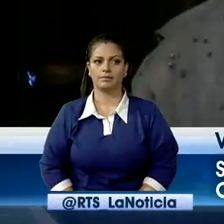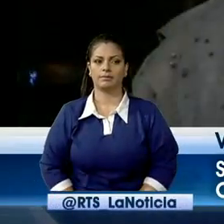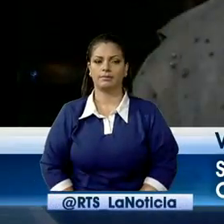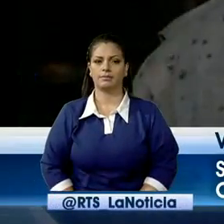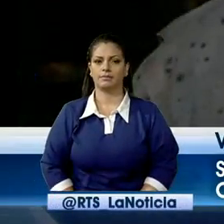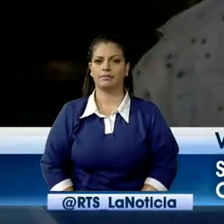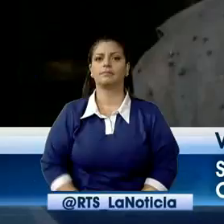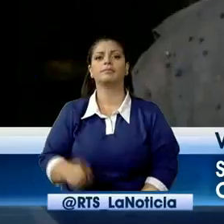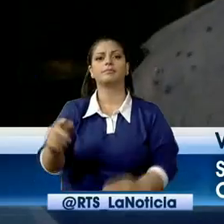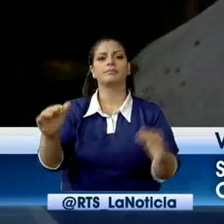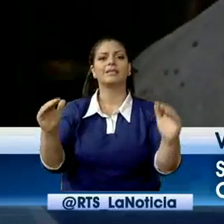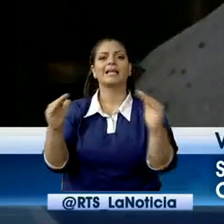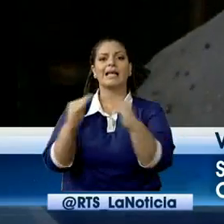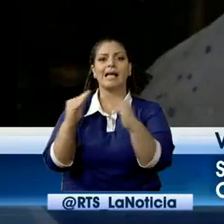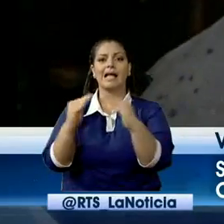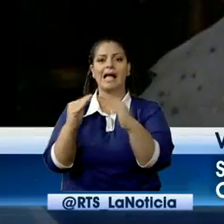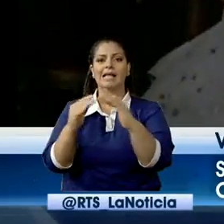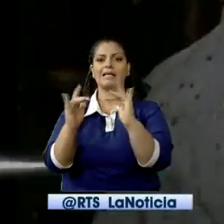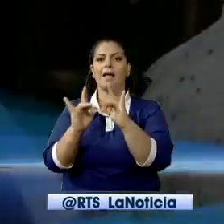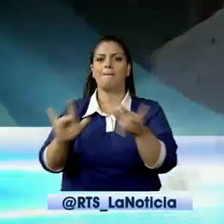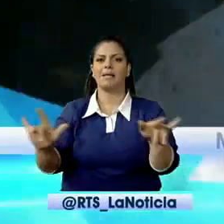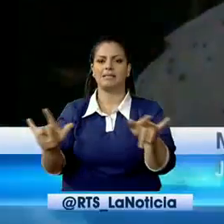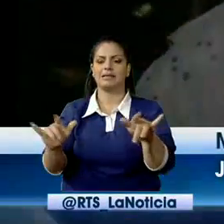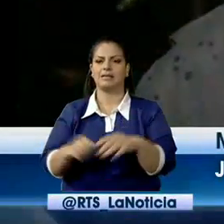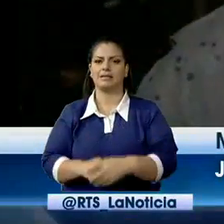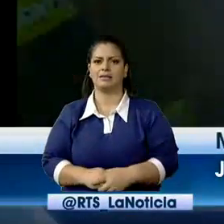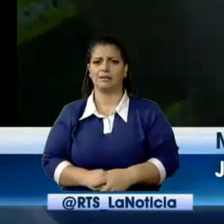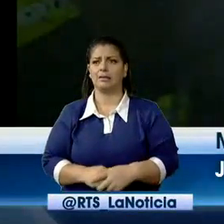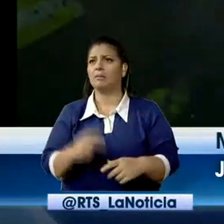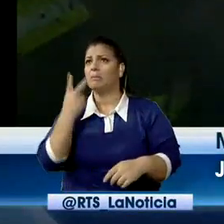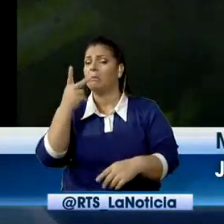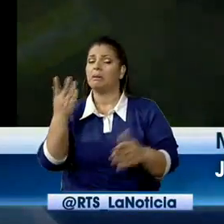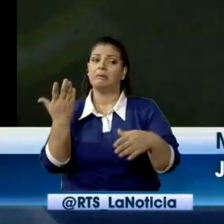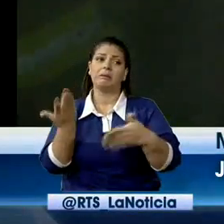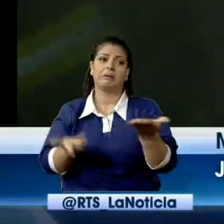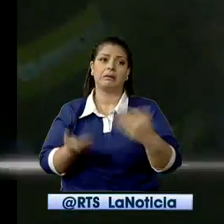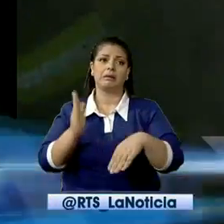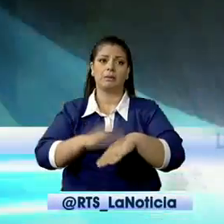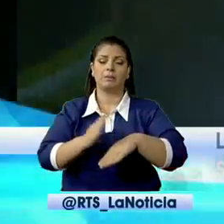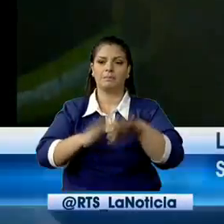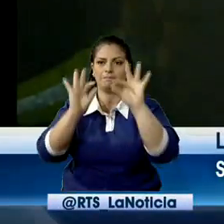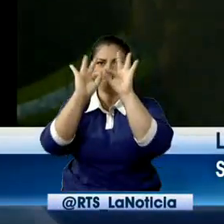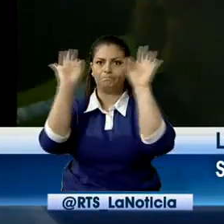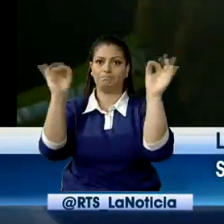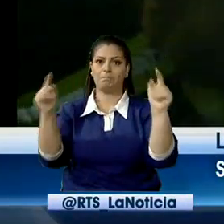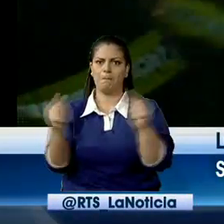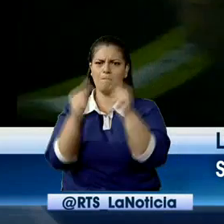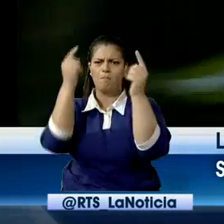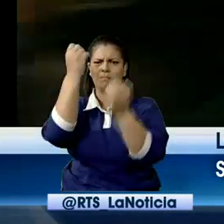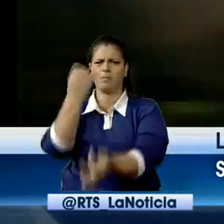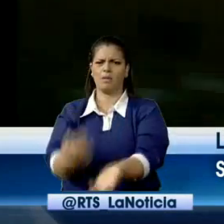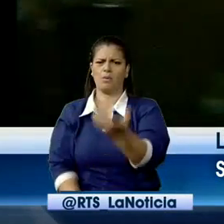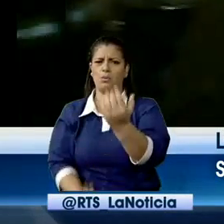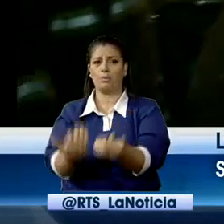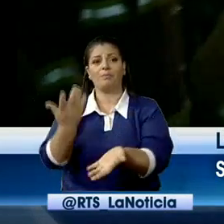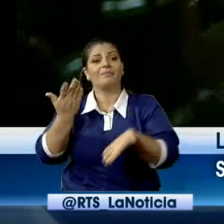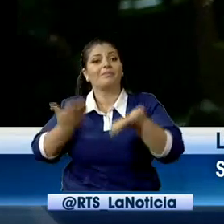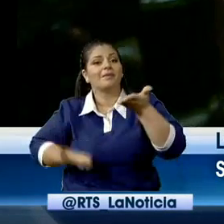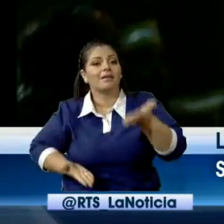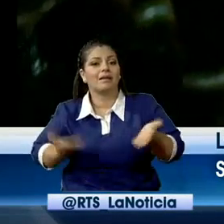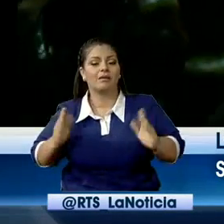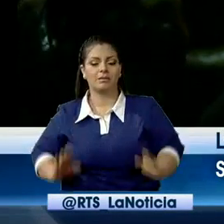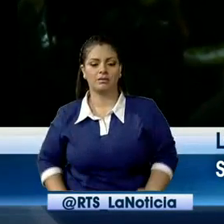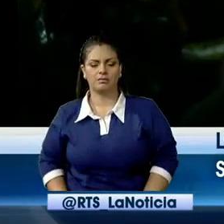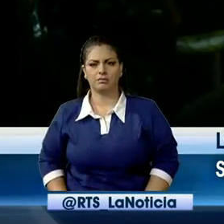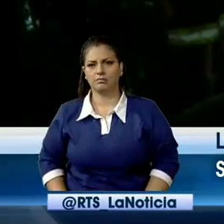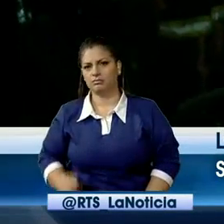deshabitada, ¿no? Incluso hasta sin energía eléctrica, habría que ver qué pasó. Los afectados y moradores del sector sospechan que se